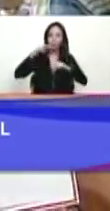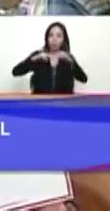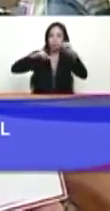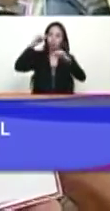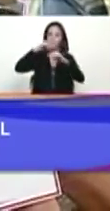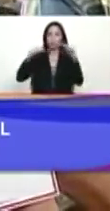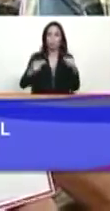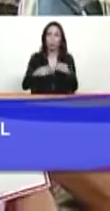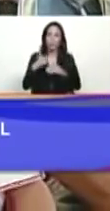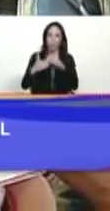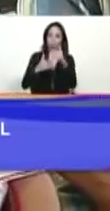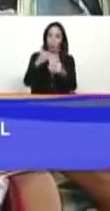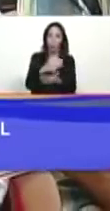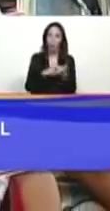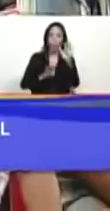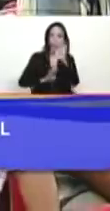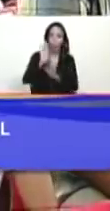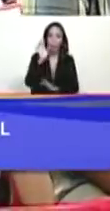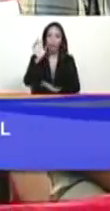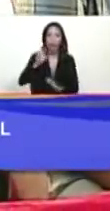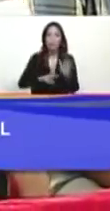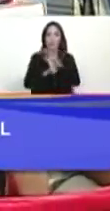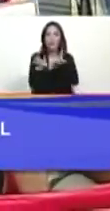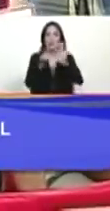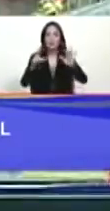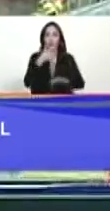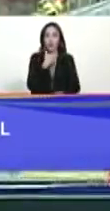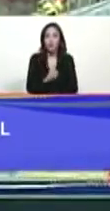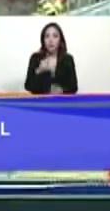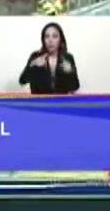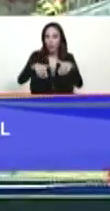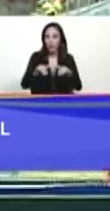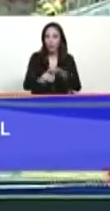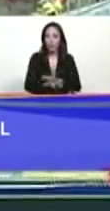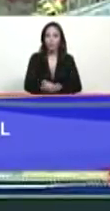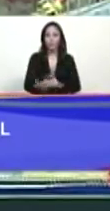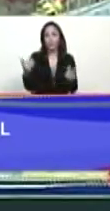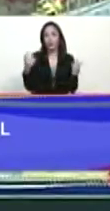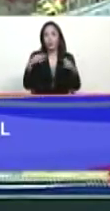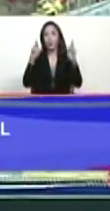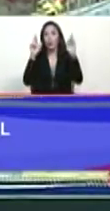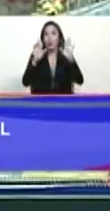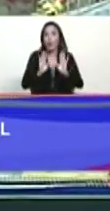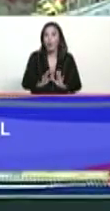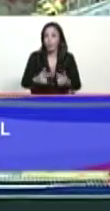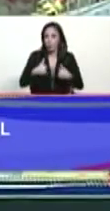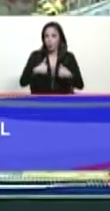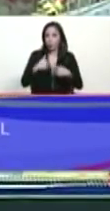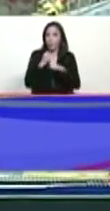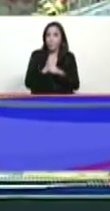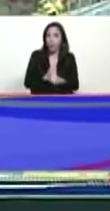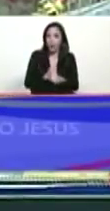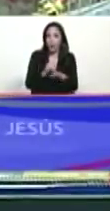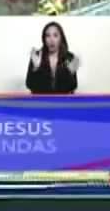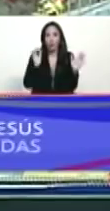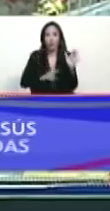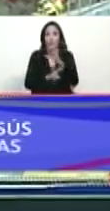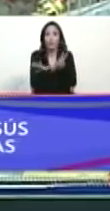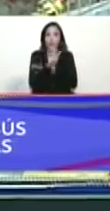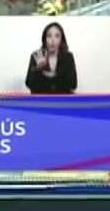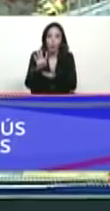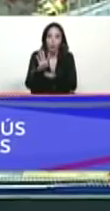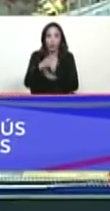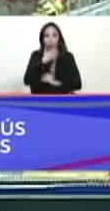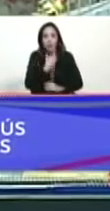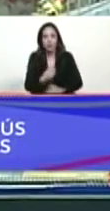nuestro país. 26 de diciembre. Espero que hayan pasado una noche buena del 24 de